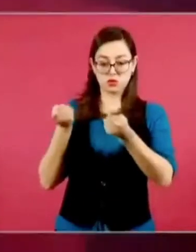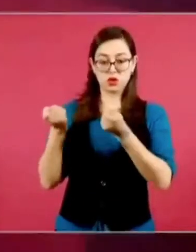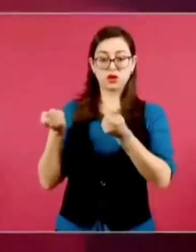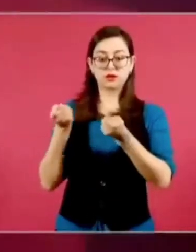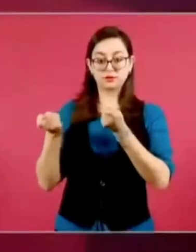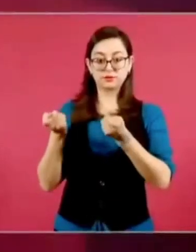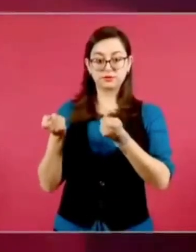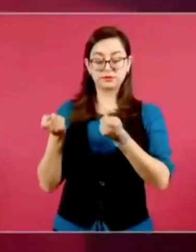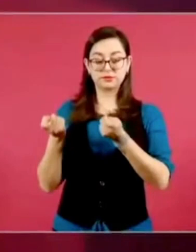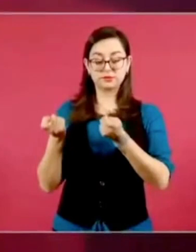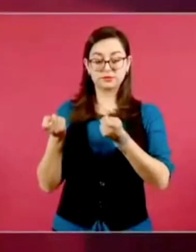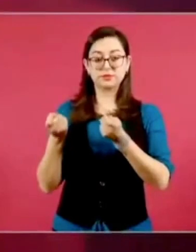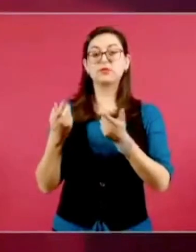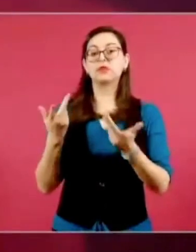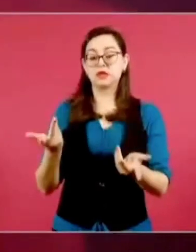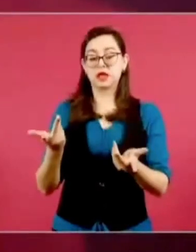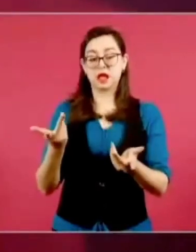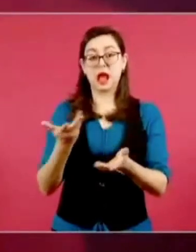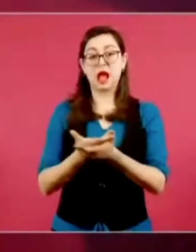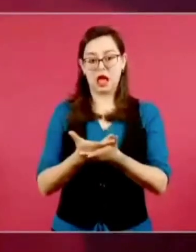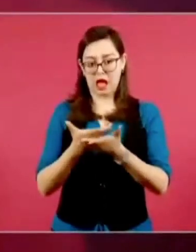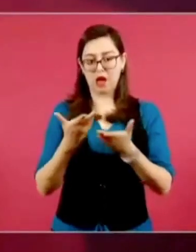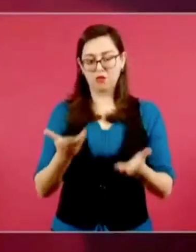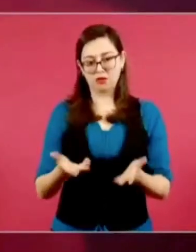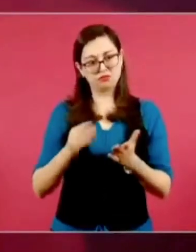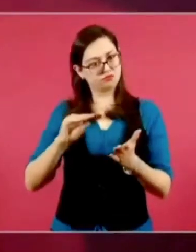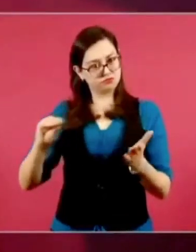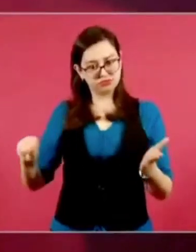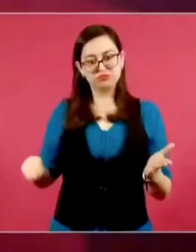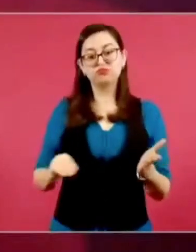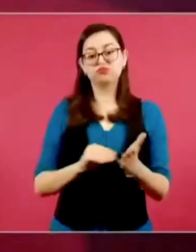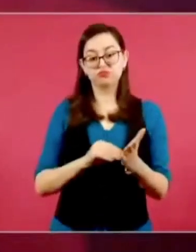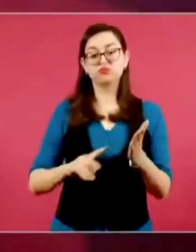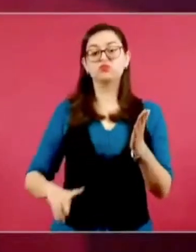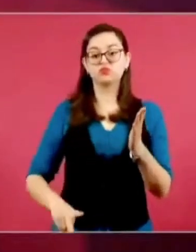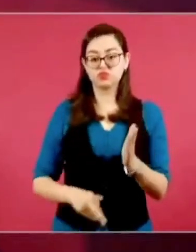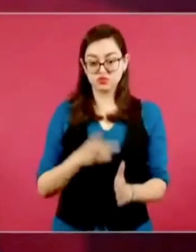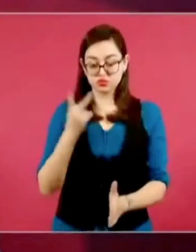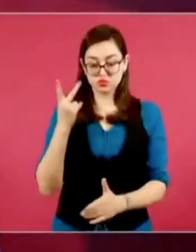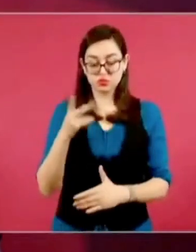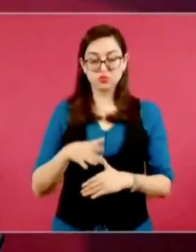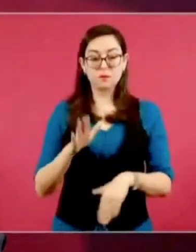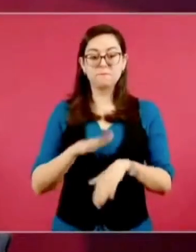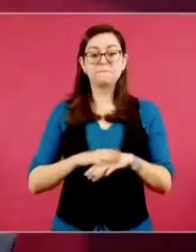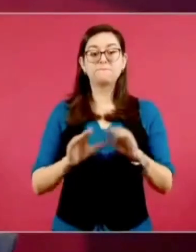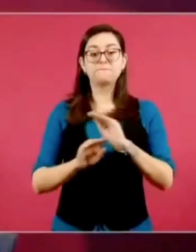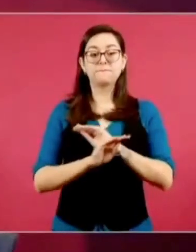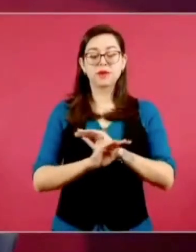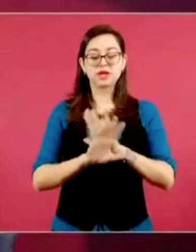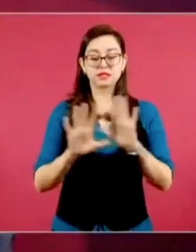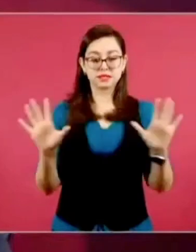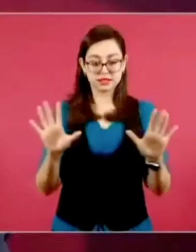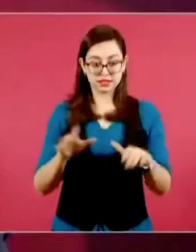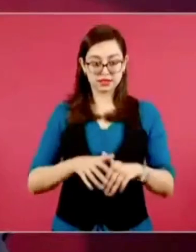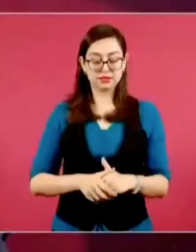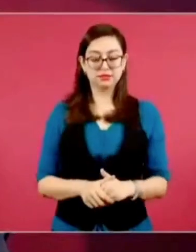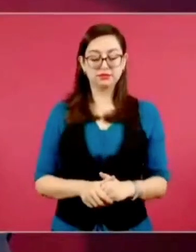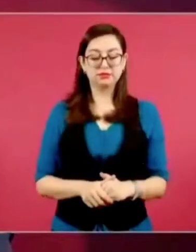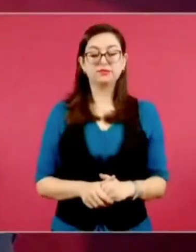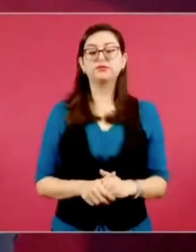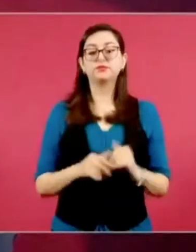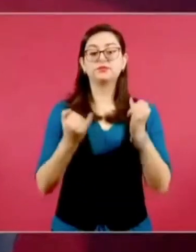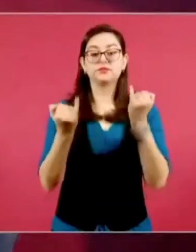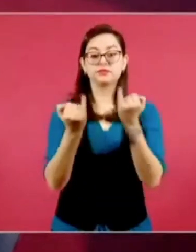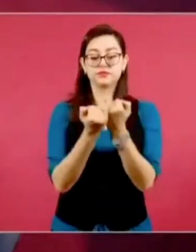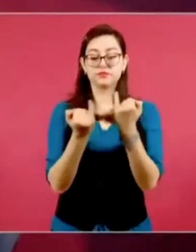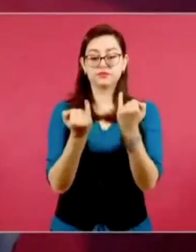sin objetivos precisos que se añaden en esta ocasión. Se establece asimismo que la